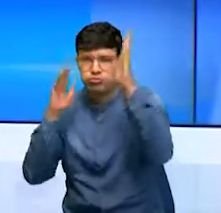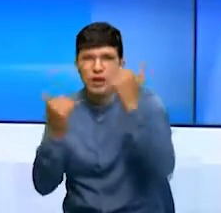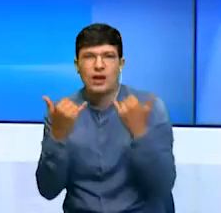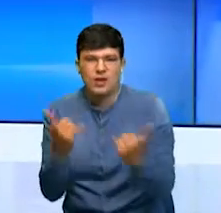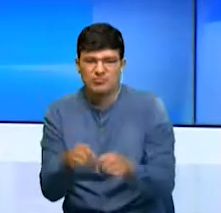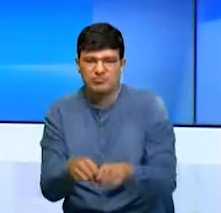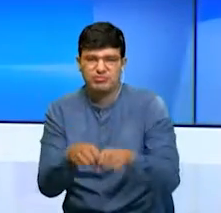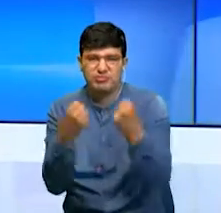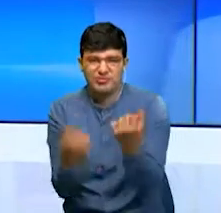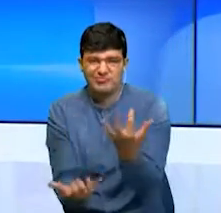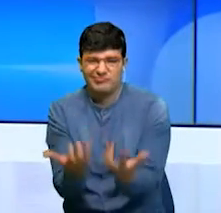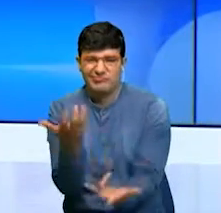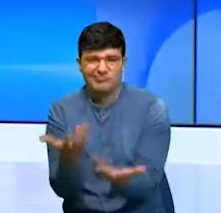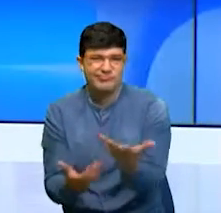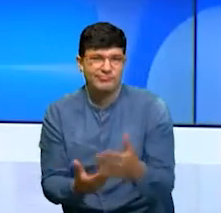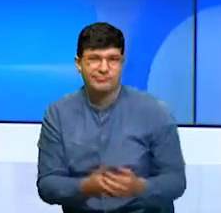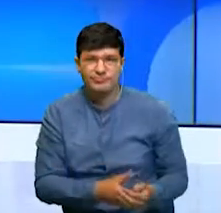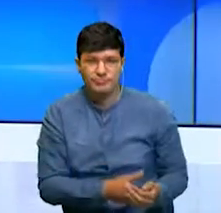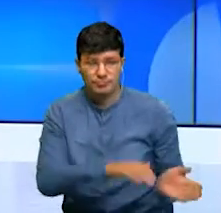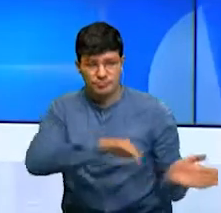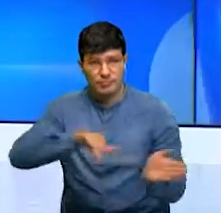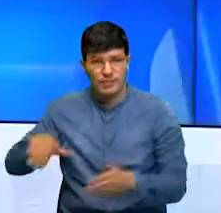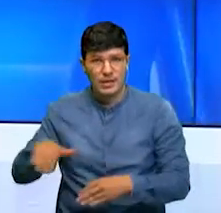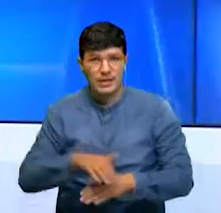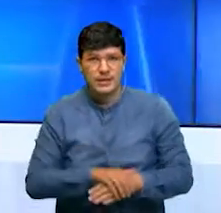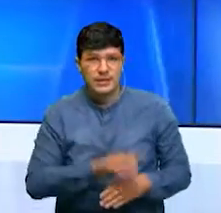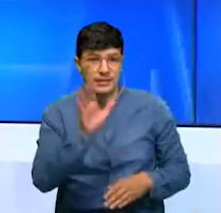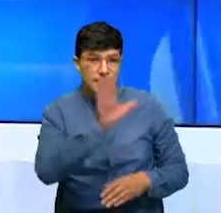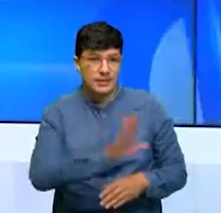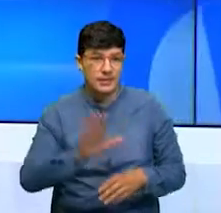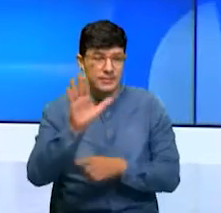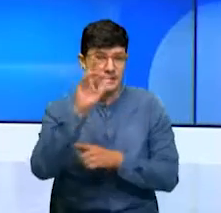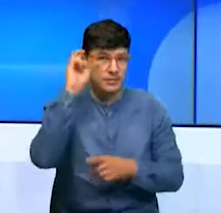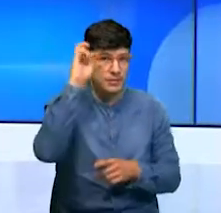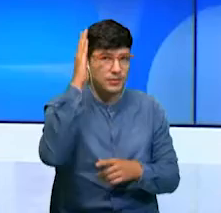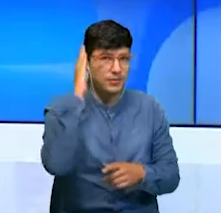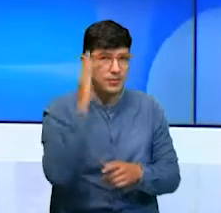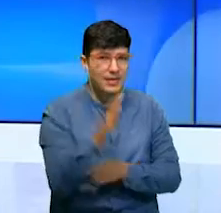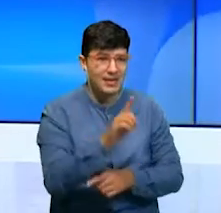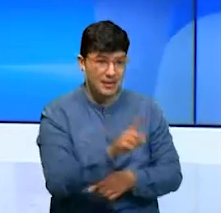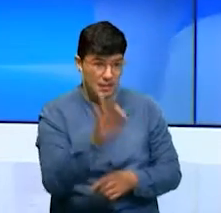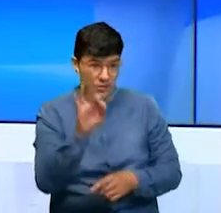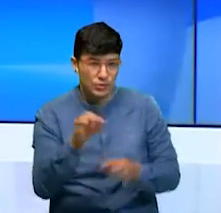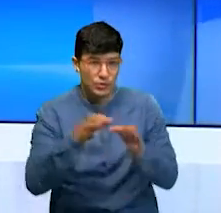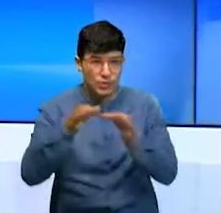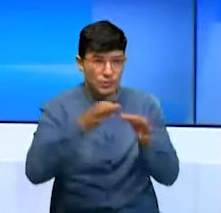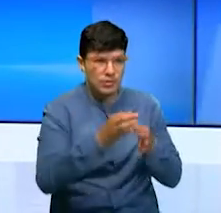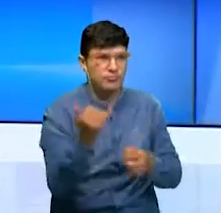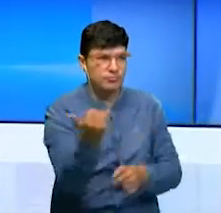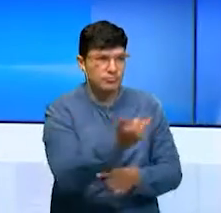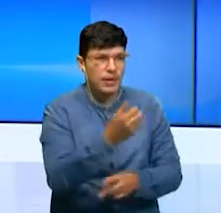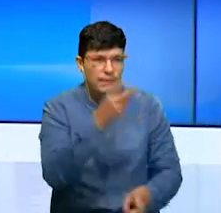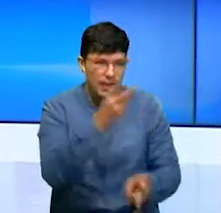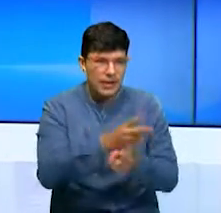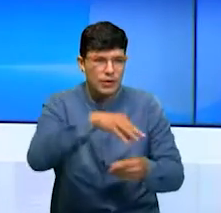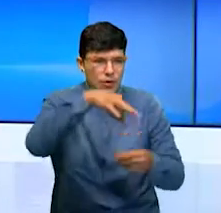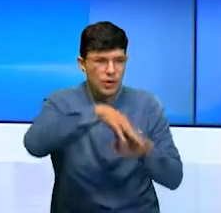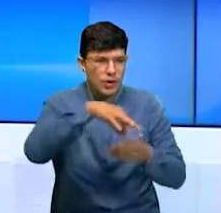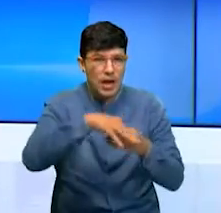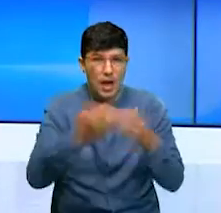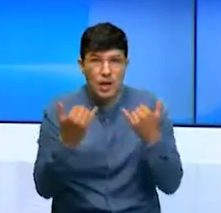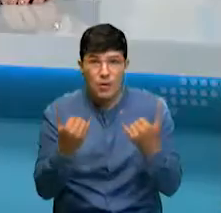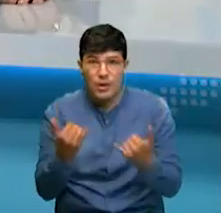de otro lado 18 municipios de norte de santander se encuentran en riesgo electoral a la fecha dos candidatos han sido